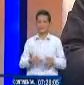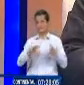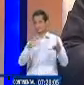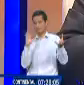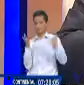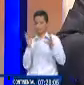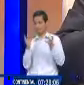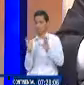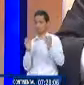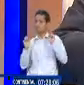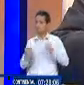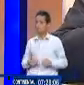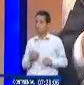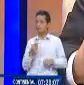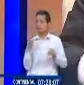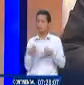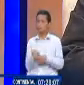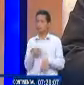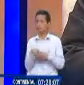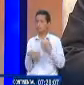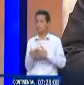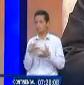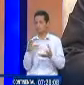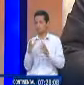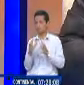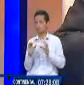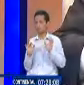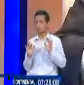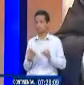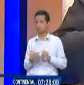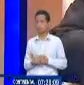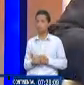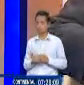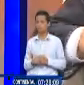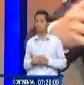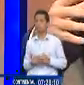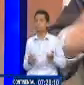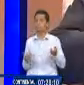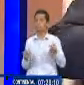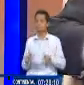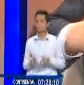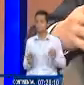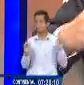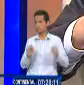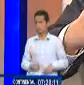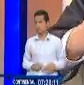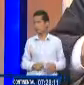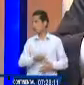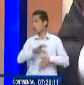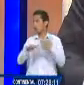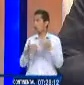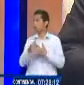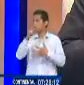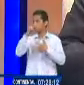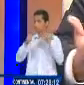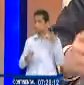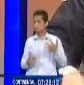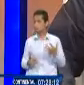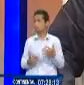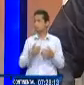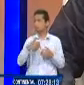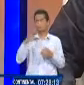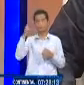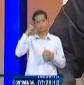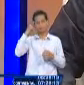adecuada y una coherencia a la institucionalidad del ministerio minería pero también tenemos que ir generando toda esta base jurídica creemos yo